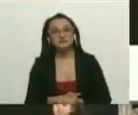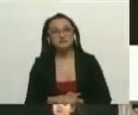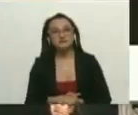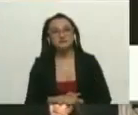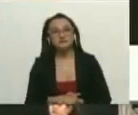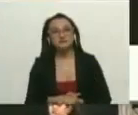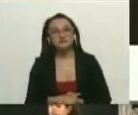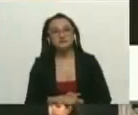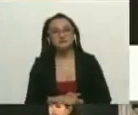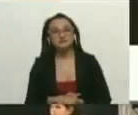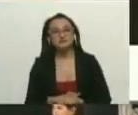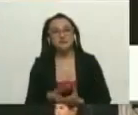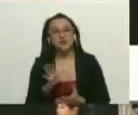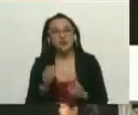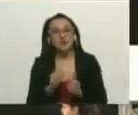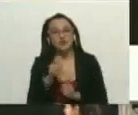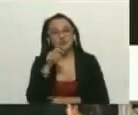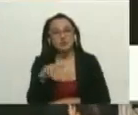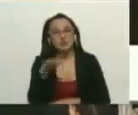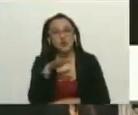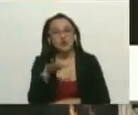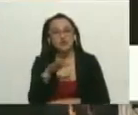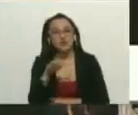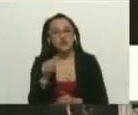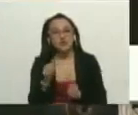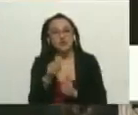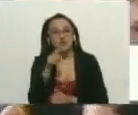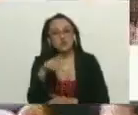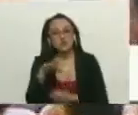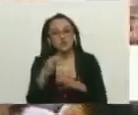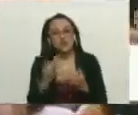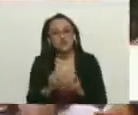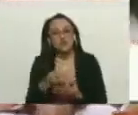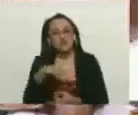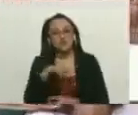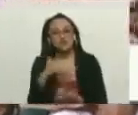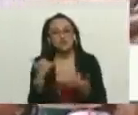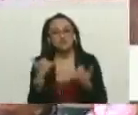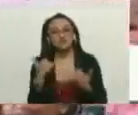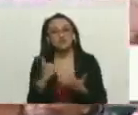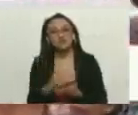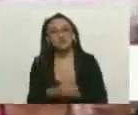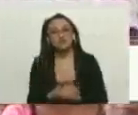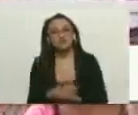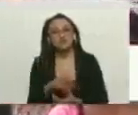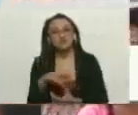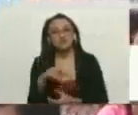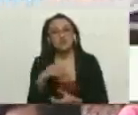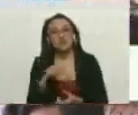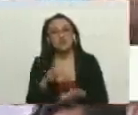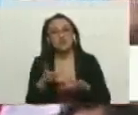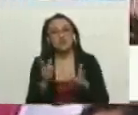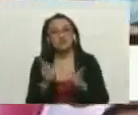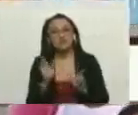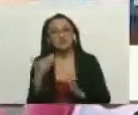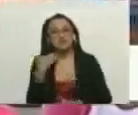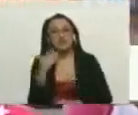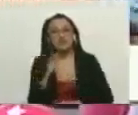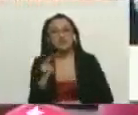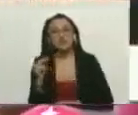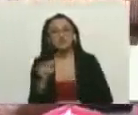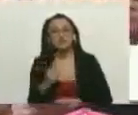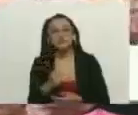con nuestro pueblo, con nuestra familia, con nosotros mismos, porque no nos vamos a permitir jamás fallar.